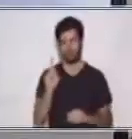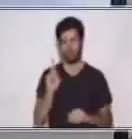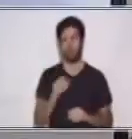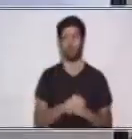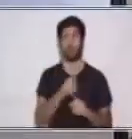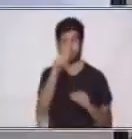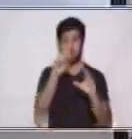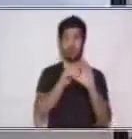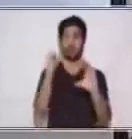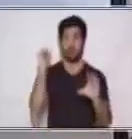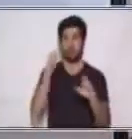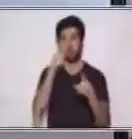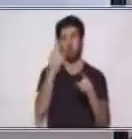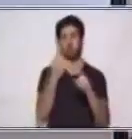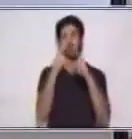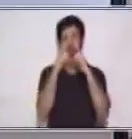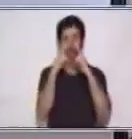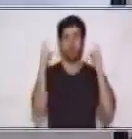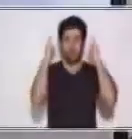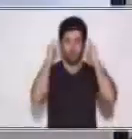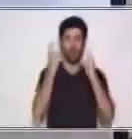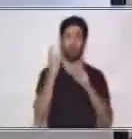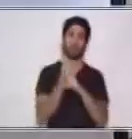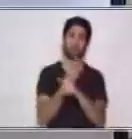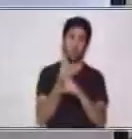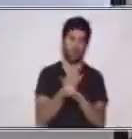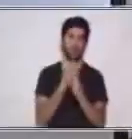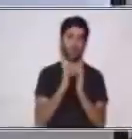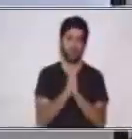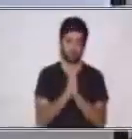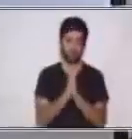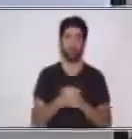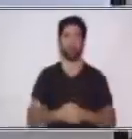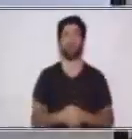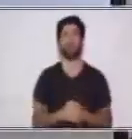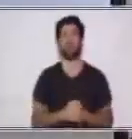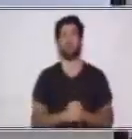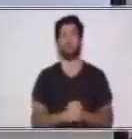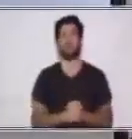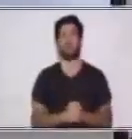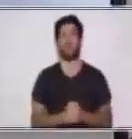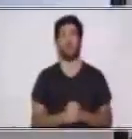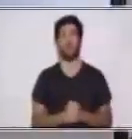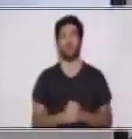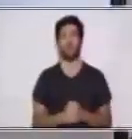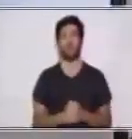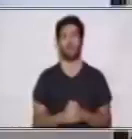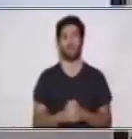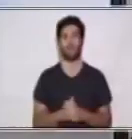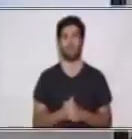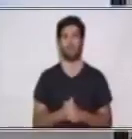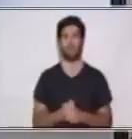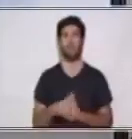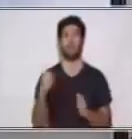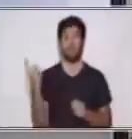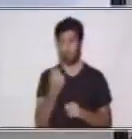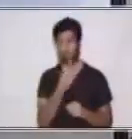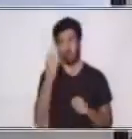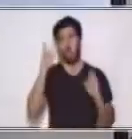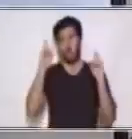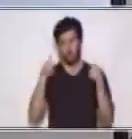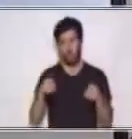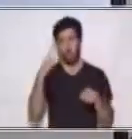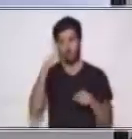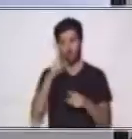tu mascarilla y si pues no tienes agua y jabón como nosotros en este caso, utiliza gel antibacterial para